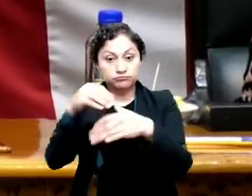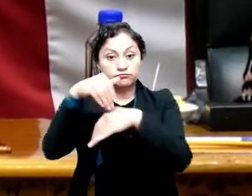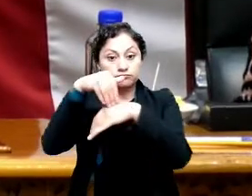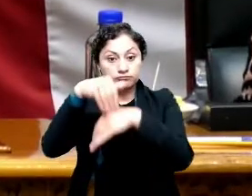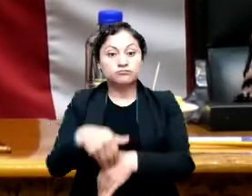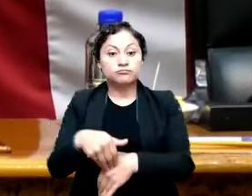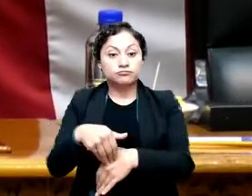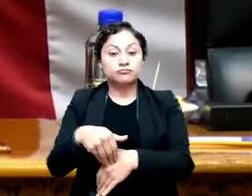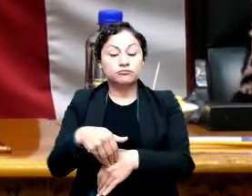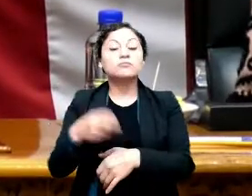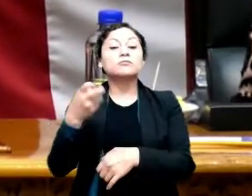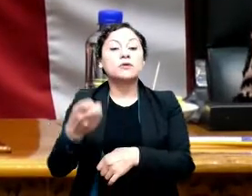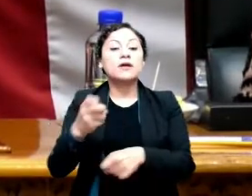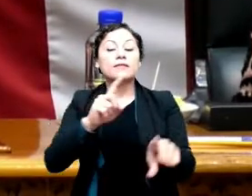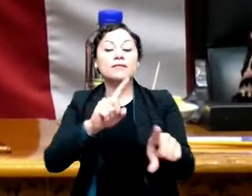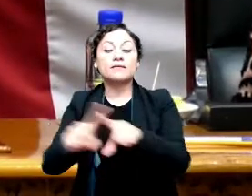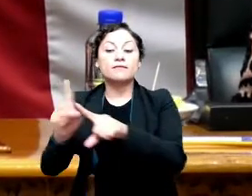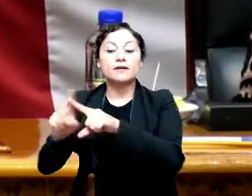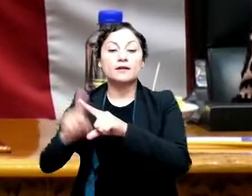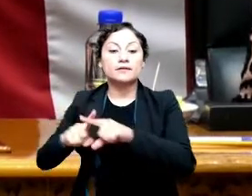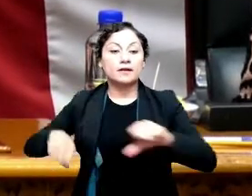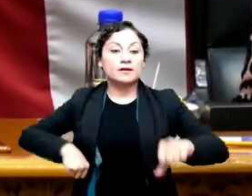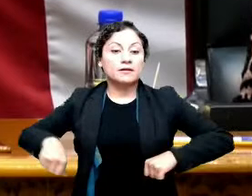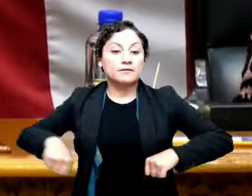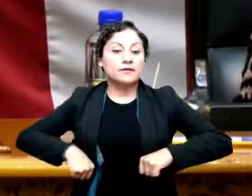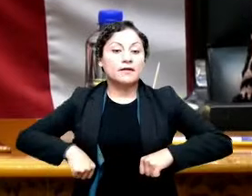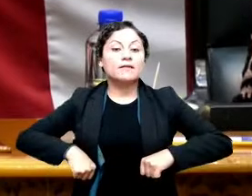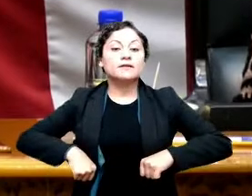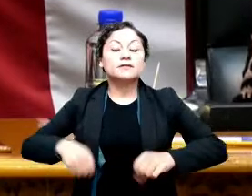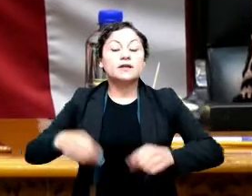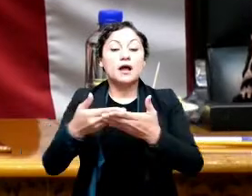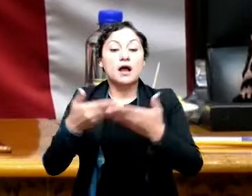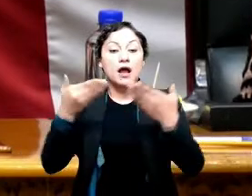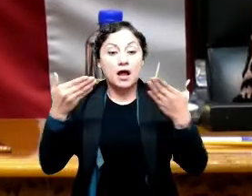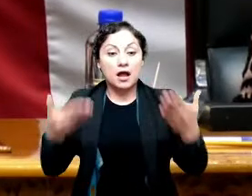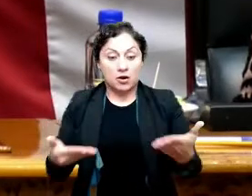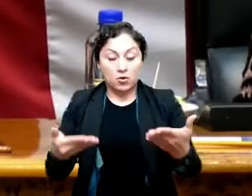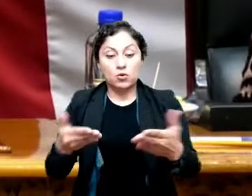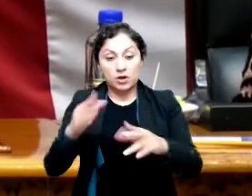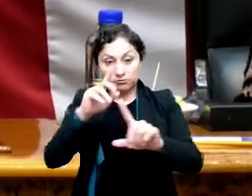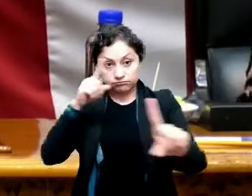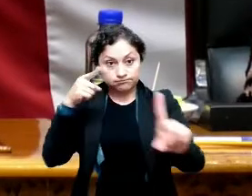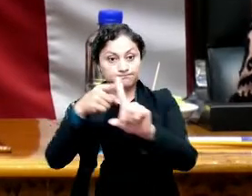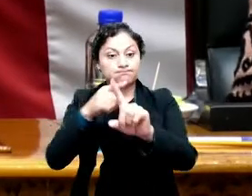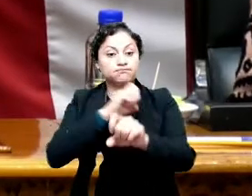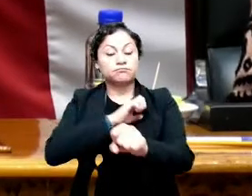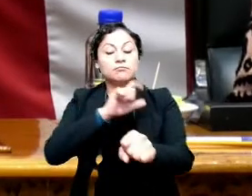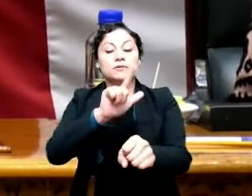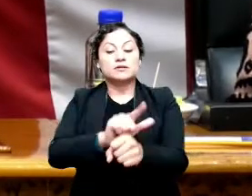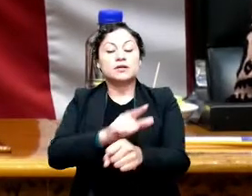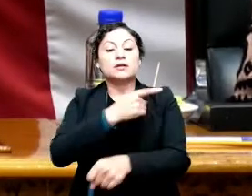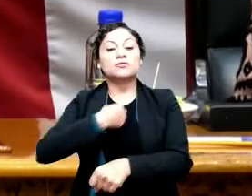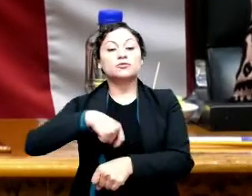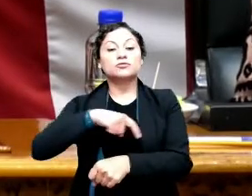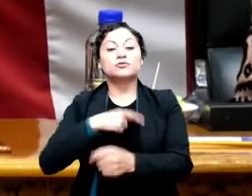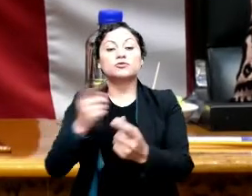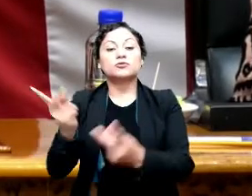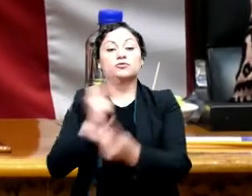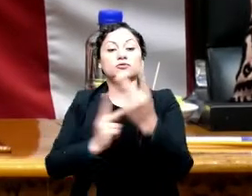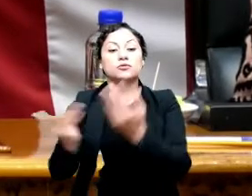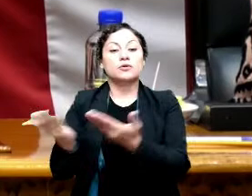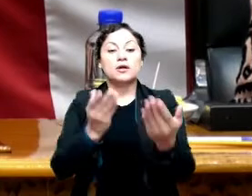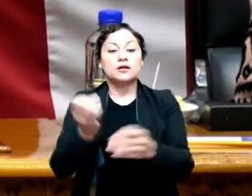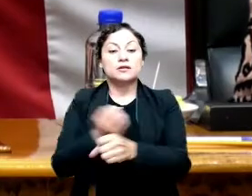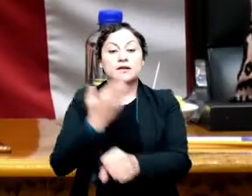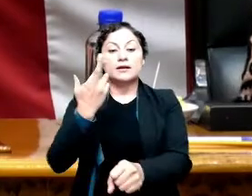usos parlamentarios, en esta sesión de régimen especial, sustanciaremos las comparecencias del secretario general